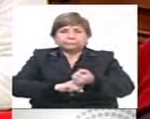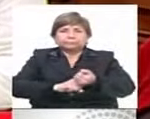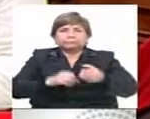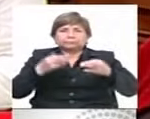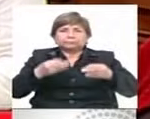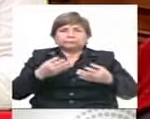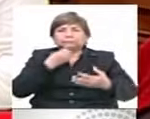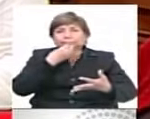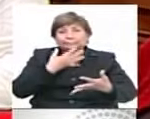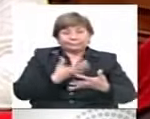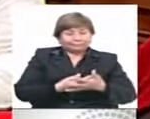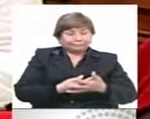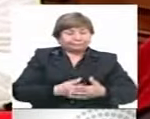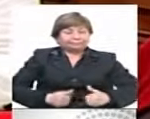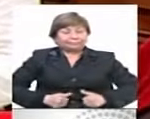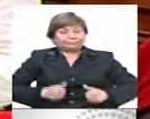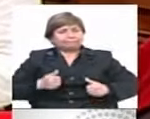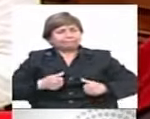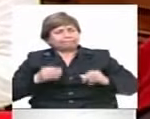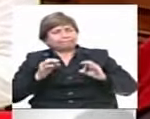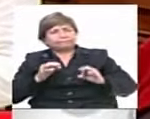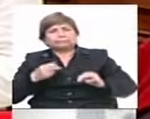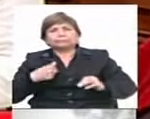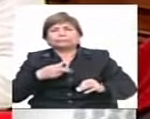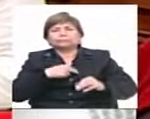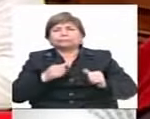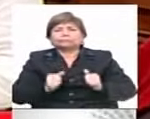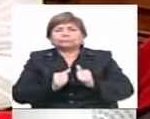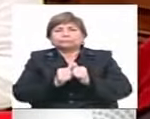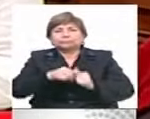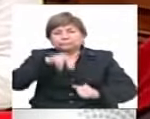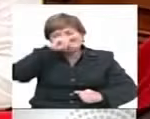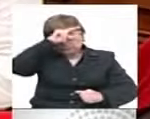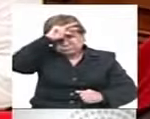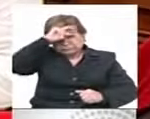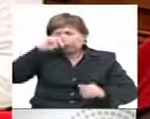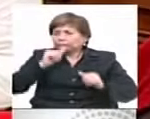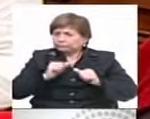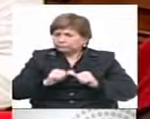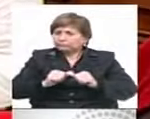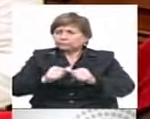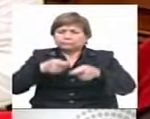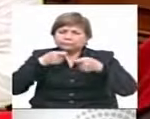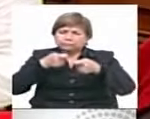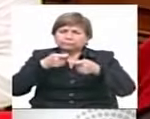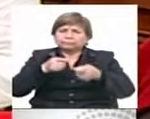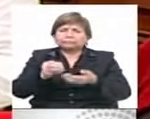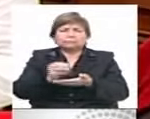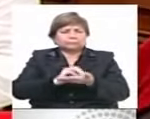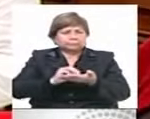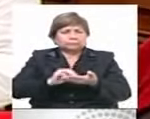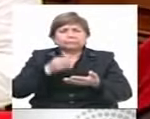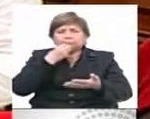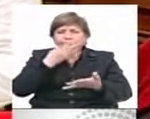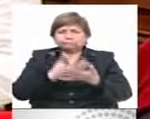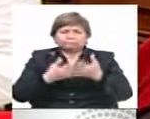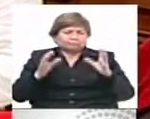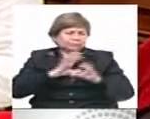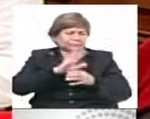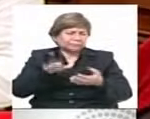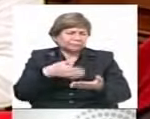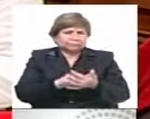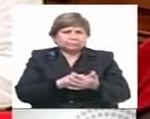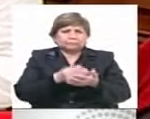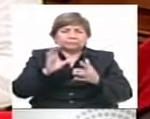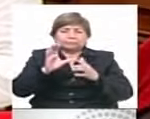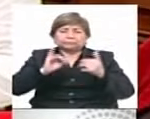favor de una vida digna. Desde la bancada de Juntos por el Perú, seguiremos en una lucha de ratificarnos por una masificación del